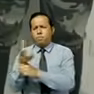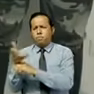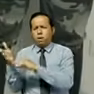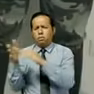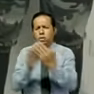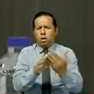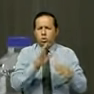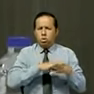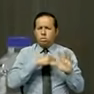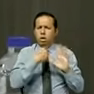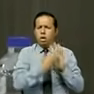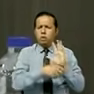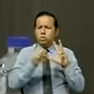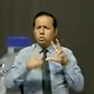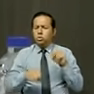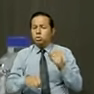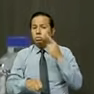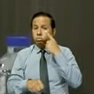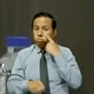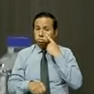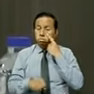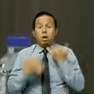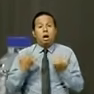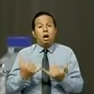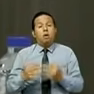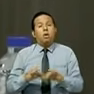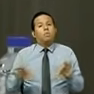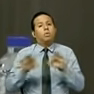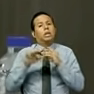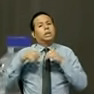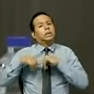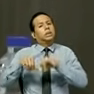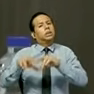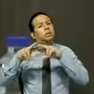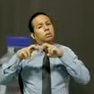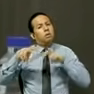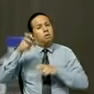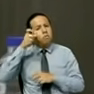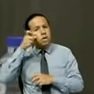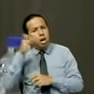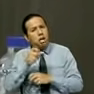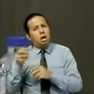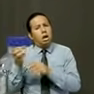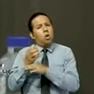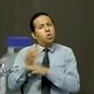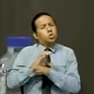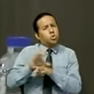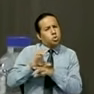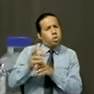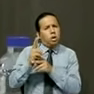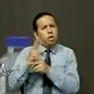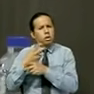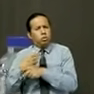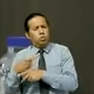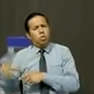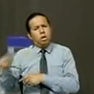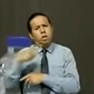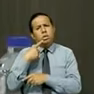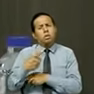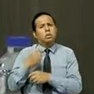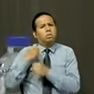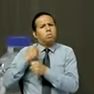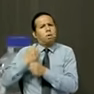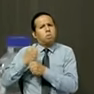en la provincia. A dar seguimiento a que el tema de Fiscalía y Consejo de la Judicatura haga su trabajo como debe ser y que